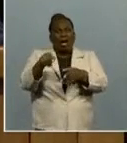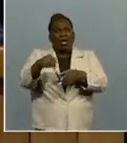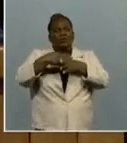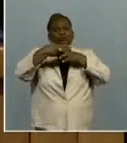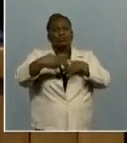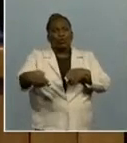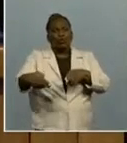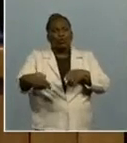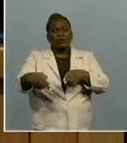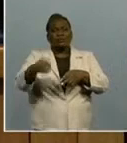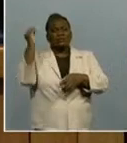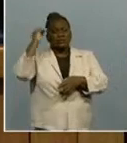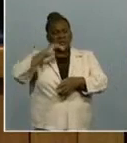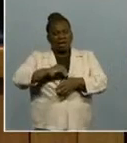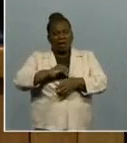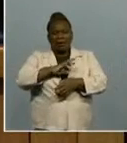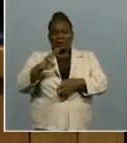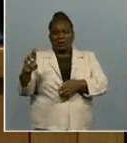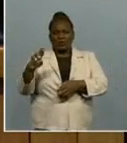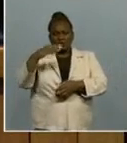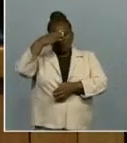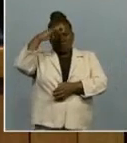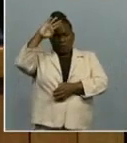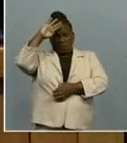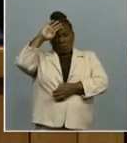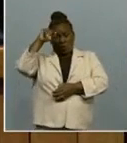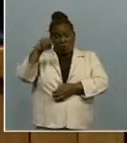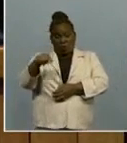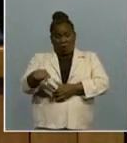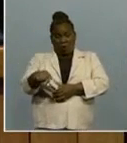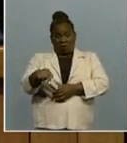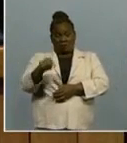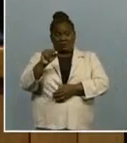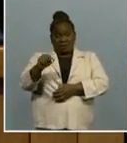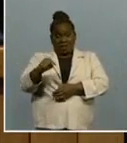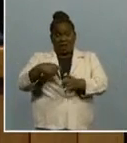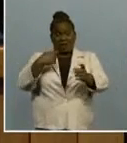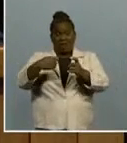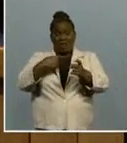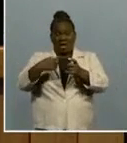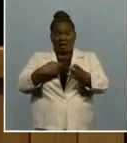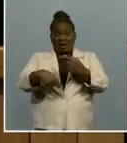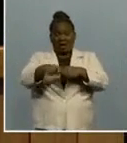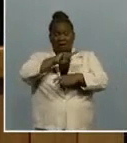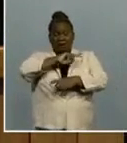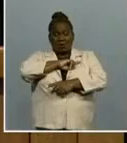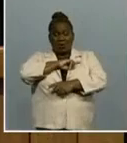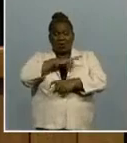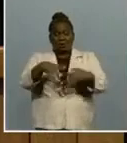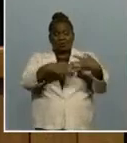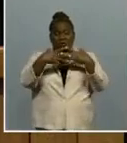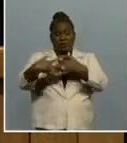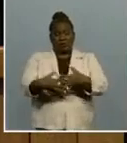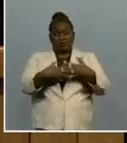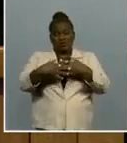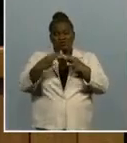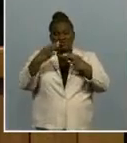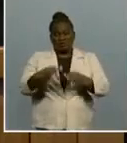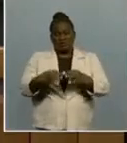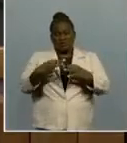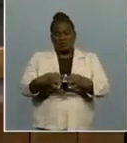heroica que es cada día de la revolución cubana frente a la multidimensional guerra permanente que le hace su más cercano vecino